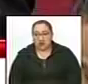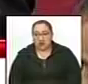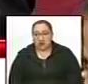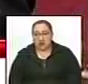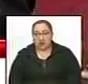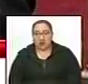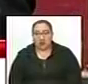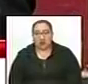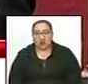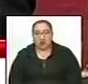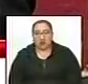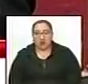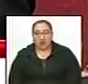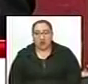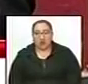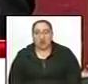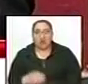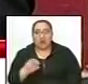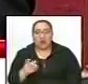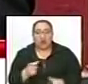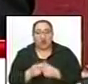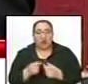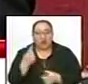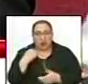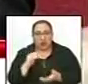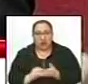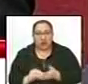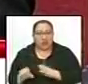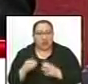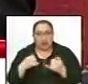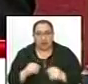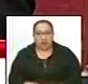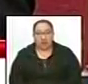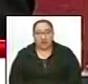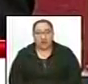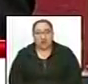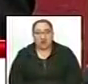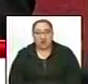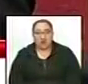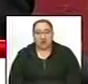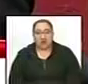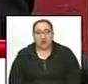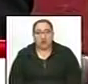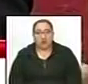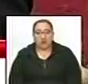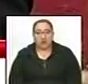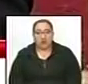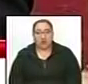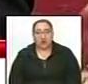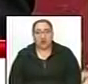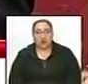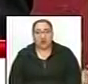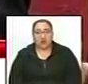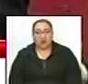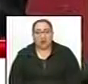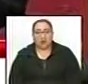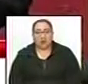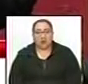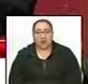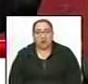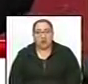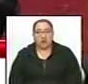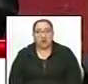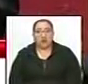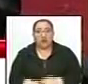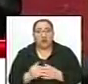del congresista para poner que se haga el informe o se haga alguna argumentación sobre el tema es